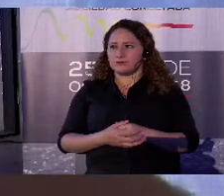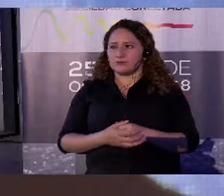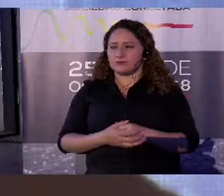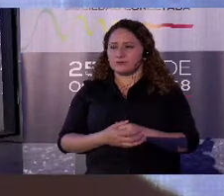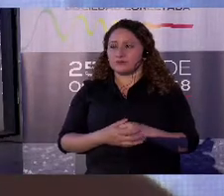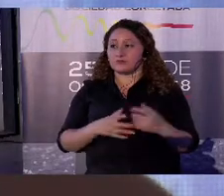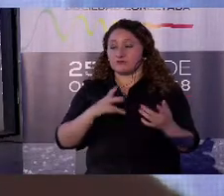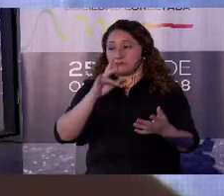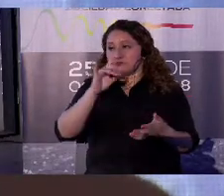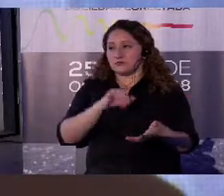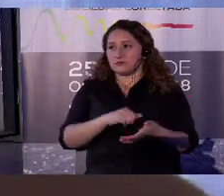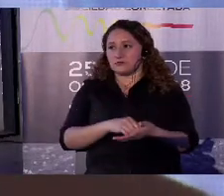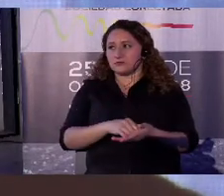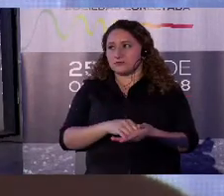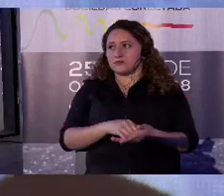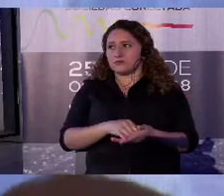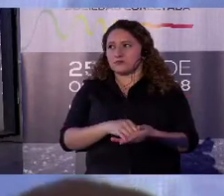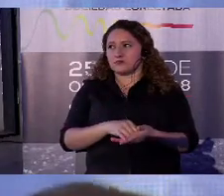Y creo que